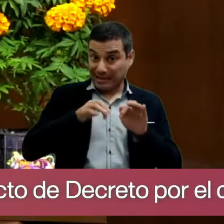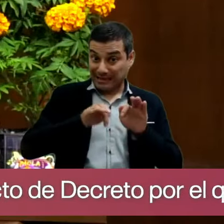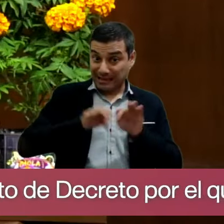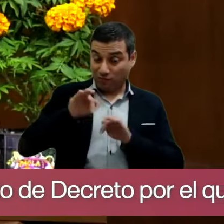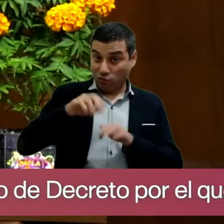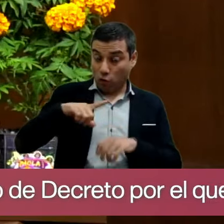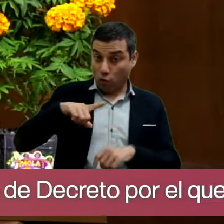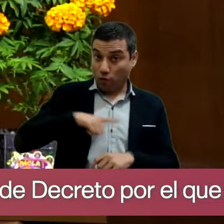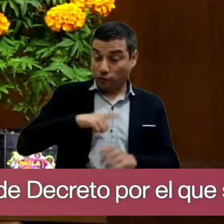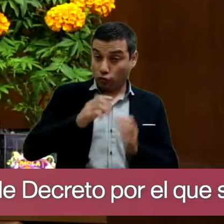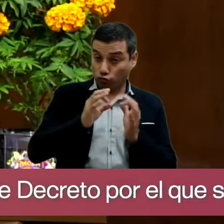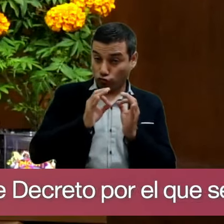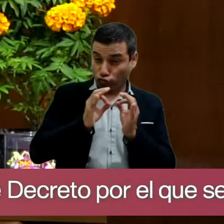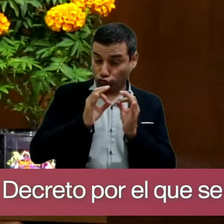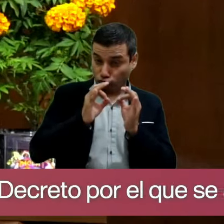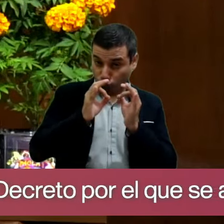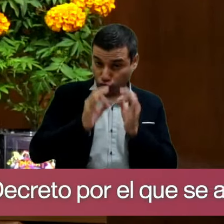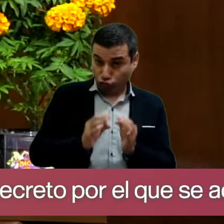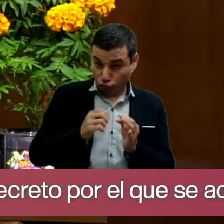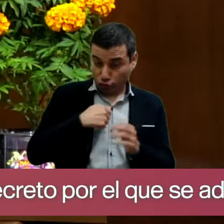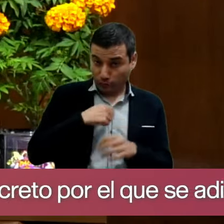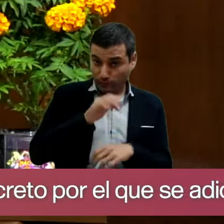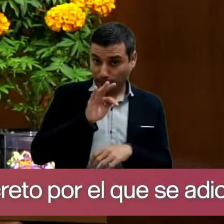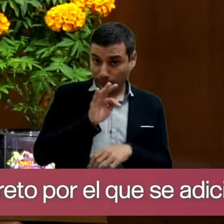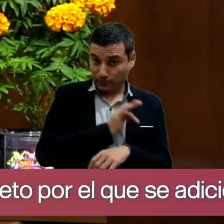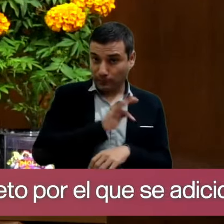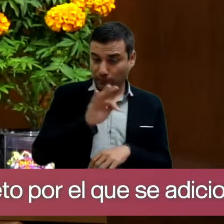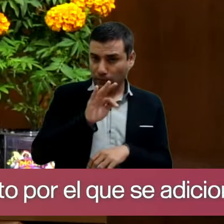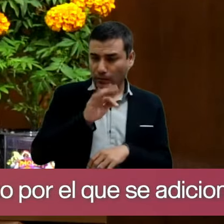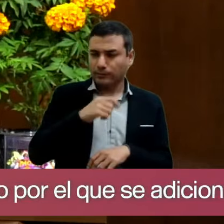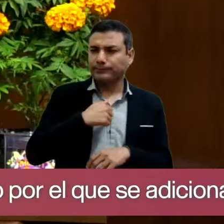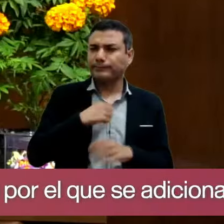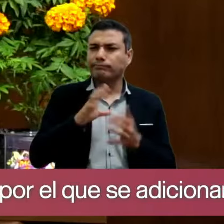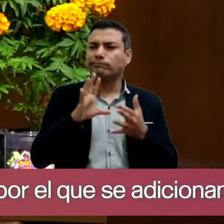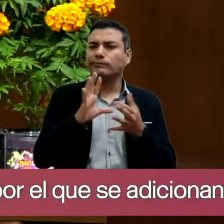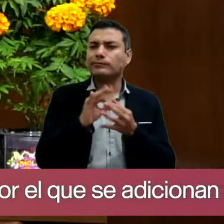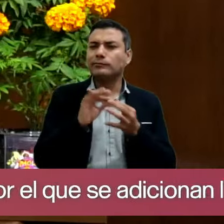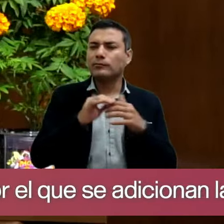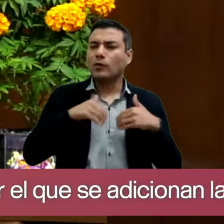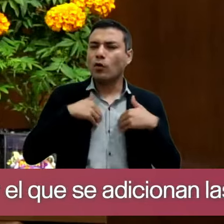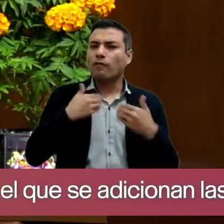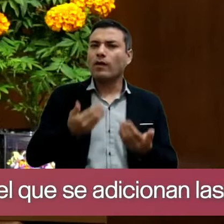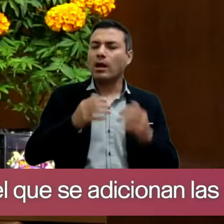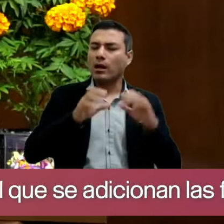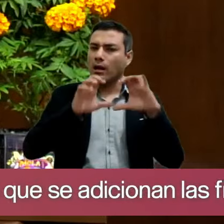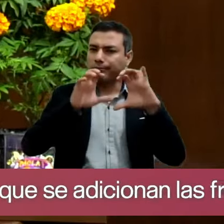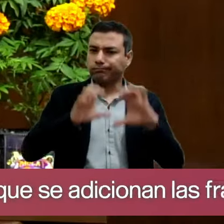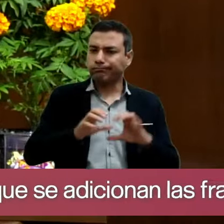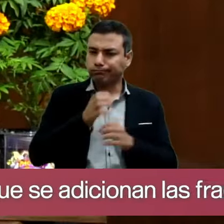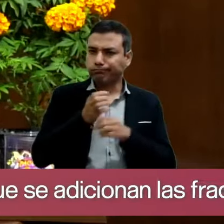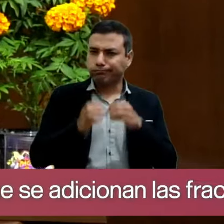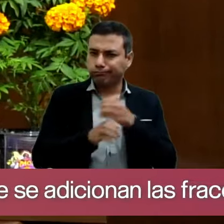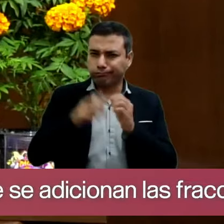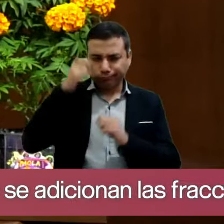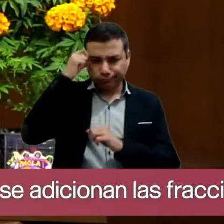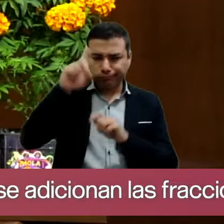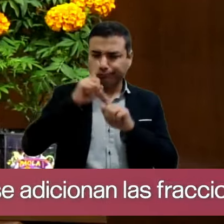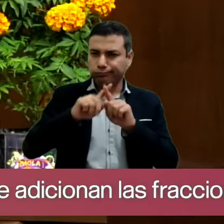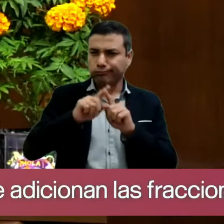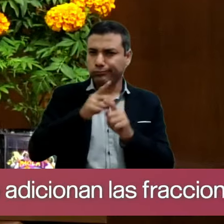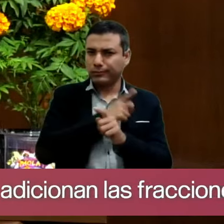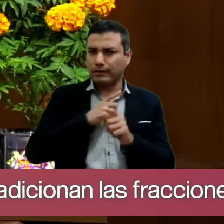facultados para recabar la declaración de situación patrimonial deberán observar lo dispuesto en la Ley